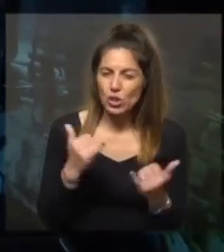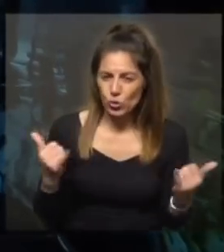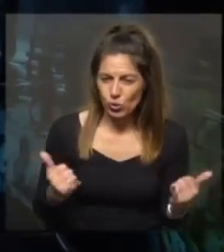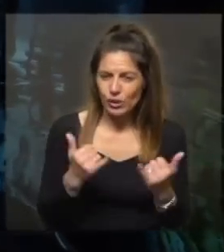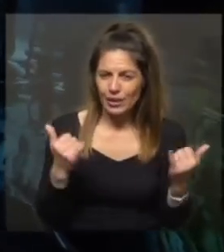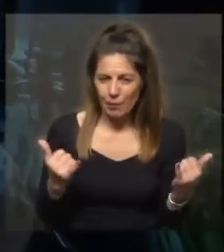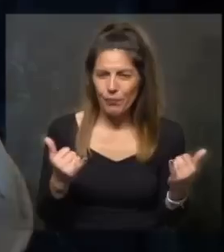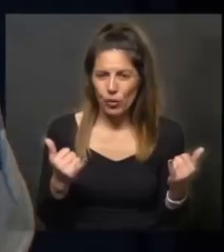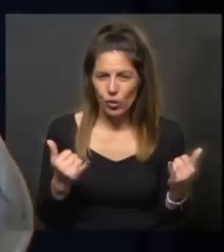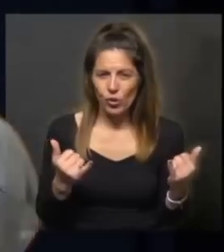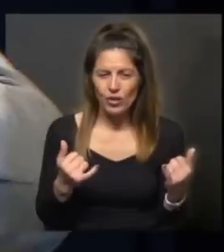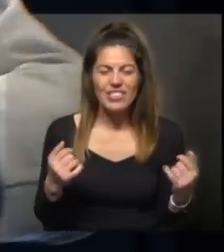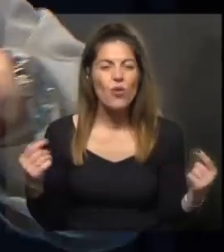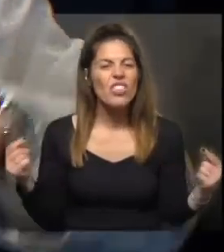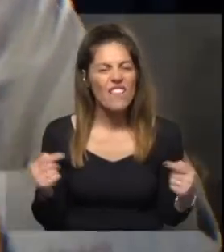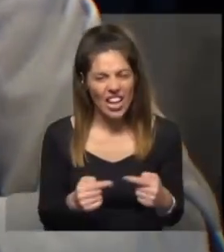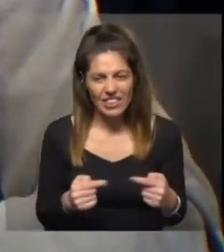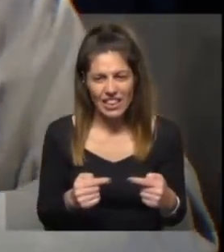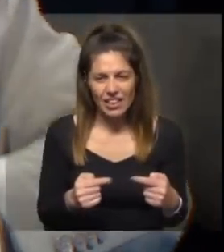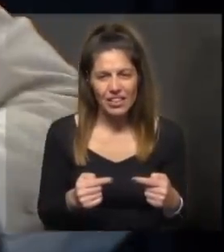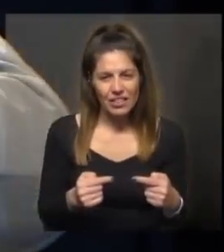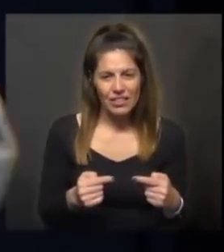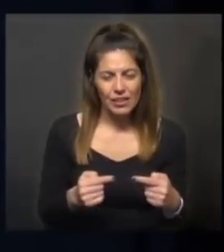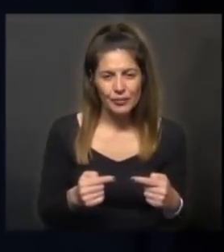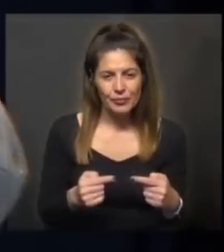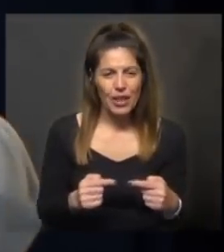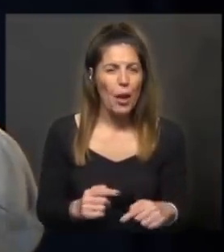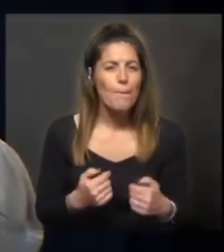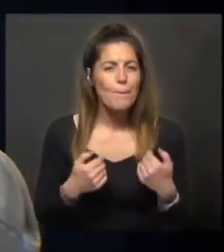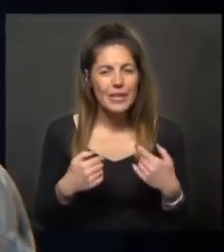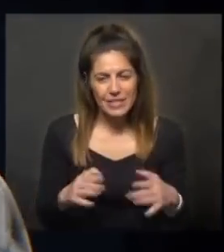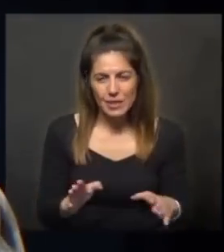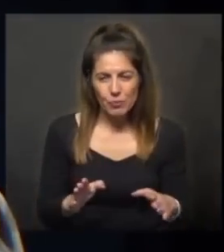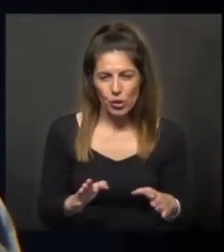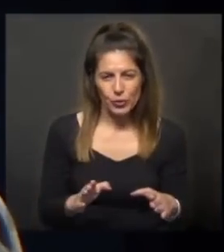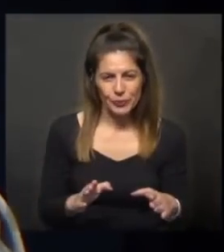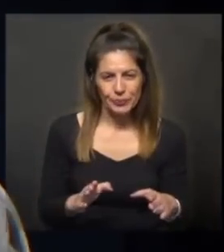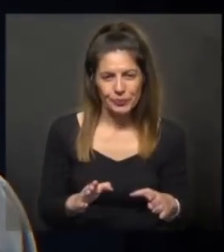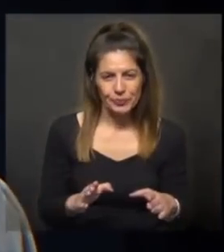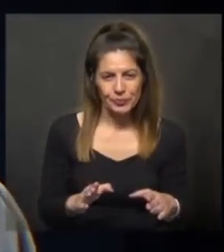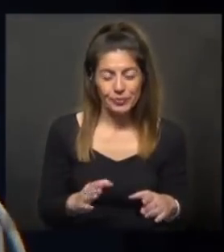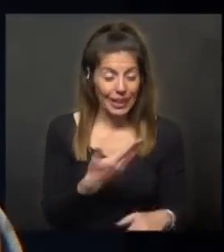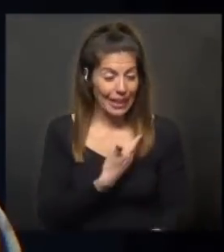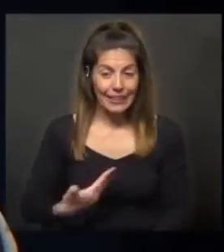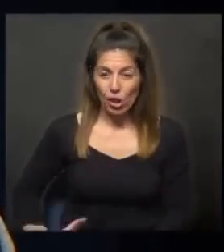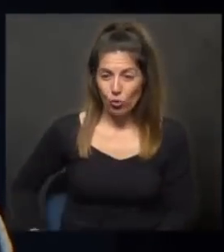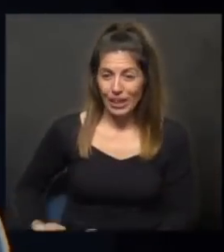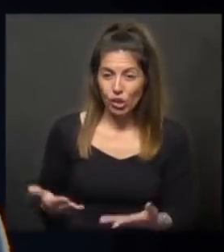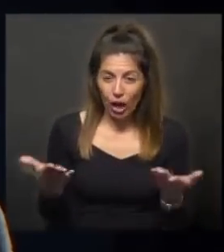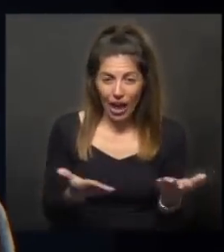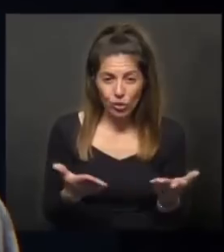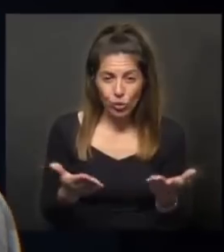se dio un debate sobre todo al principio de del gobierno actual